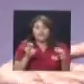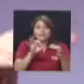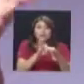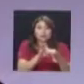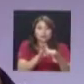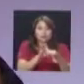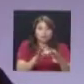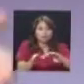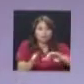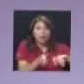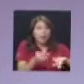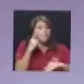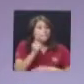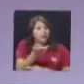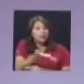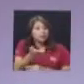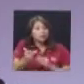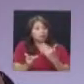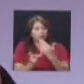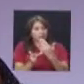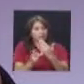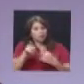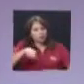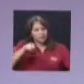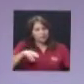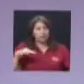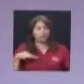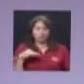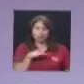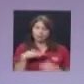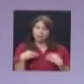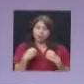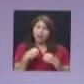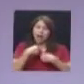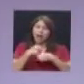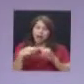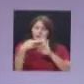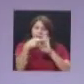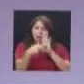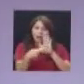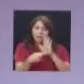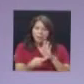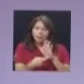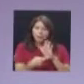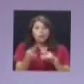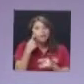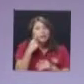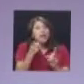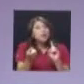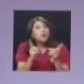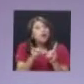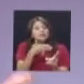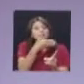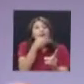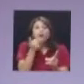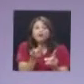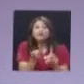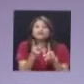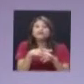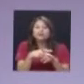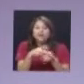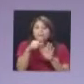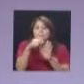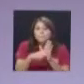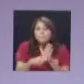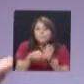ministerio haga un reglamento que defina los detalles de acuerdo a las mejores prácticas médicas y que el colegio médicos